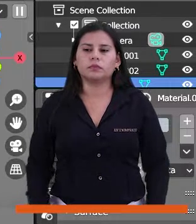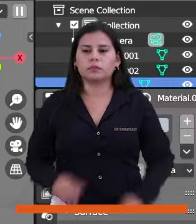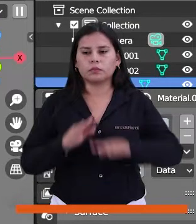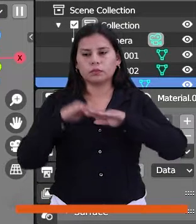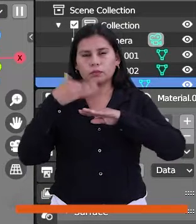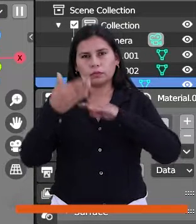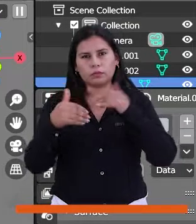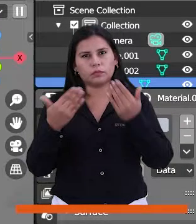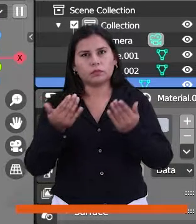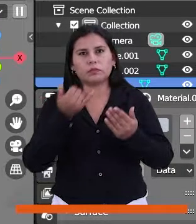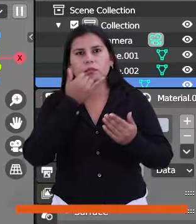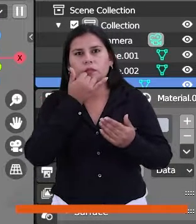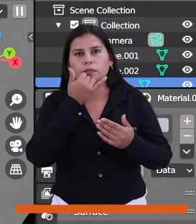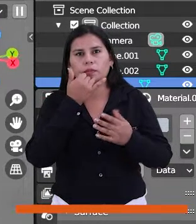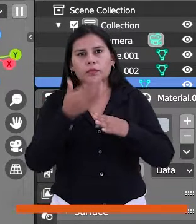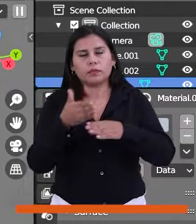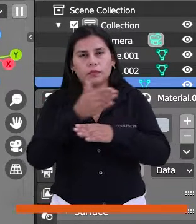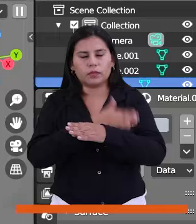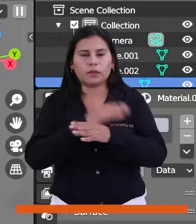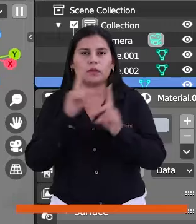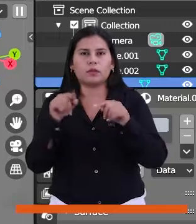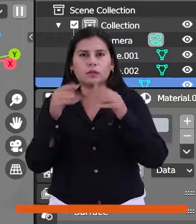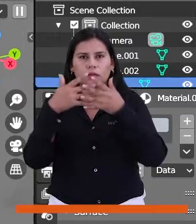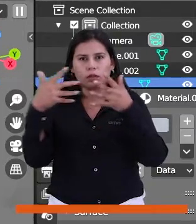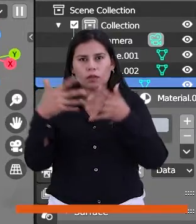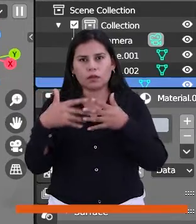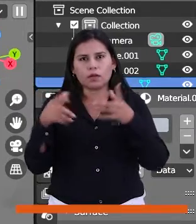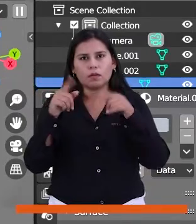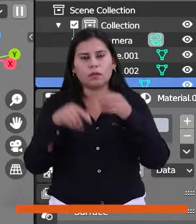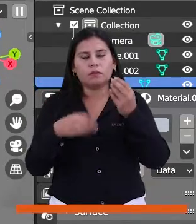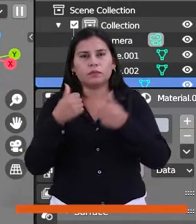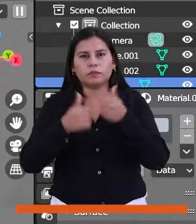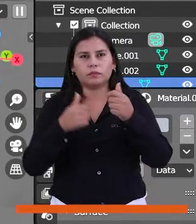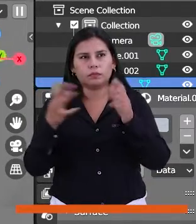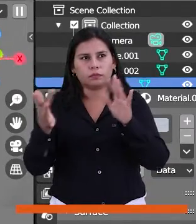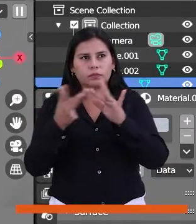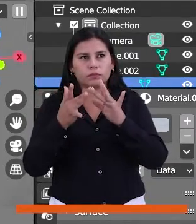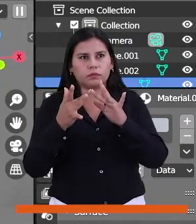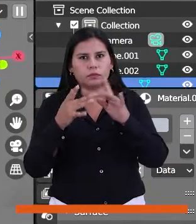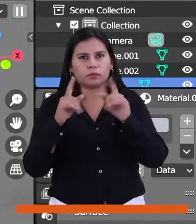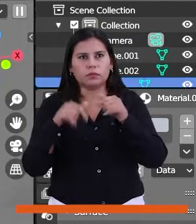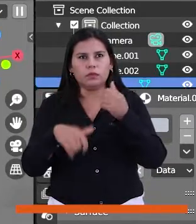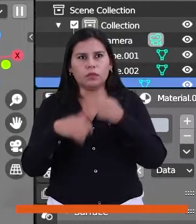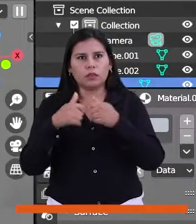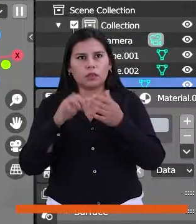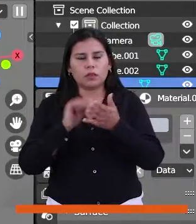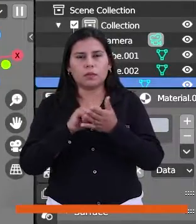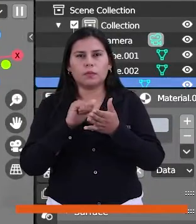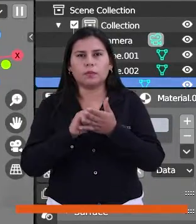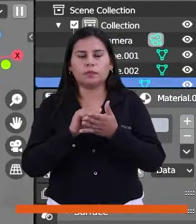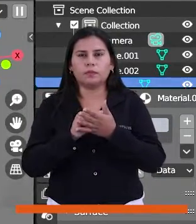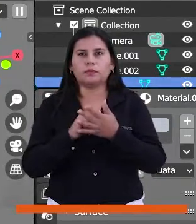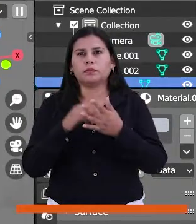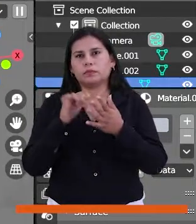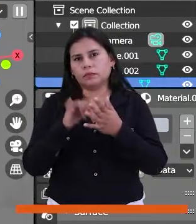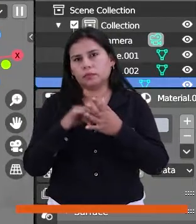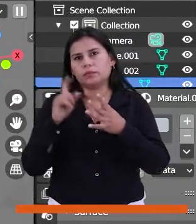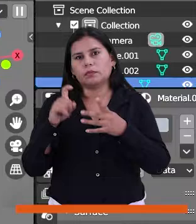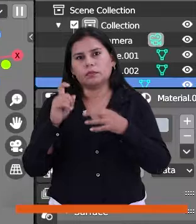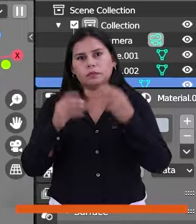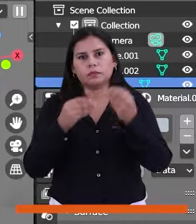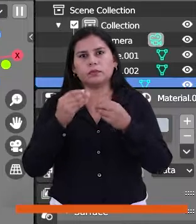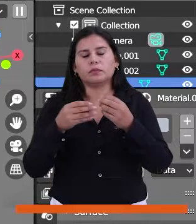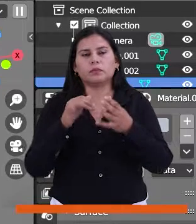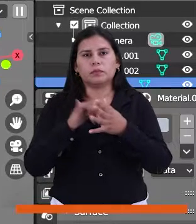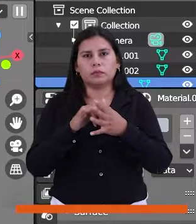Inmediatamente vemos ya lo que pasa aquí. La textura ya ha sido aplicada sobre un material, precisamente por eso, porque